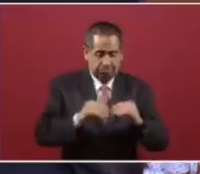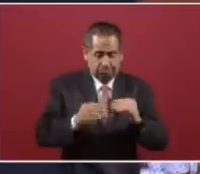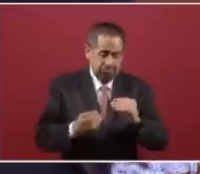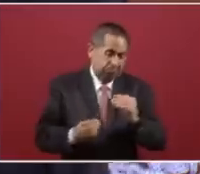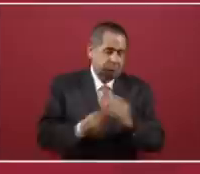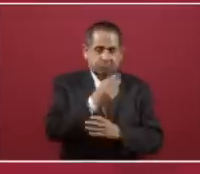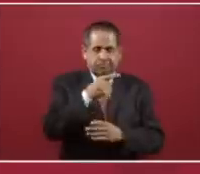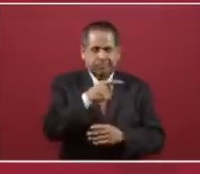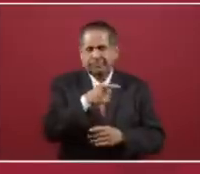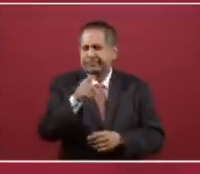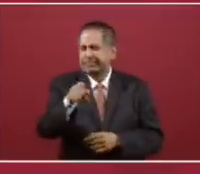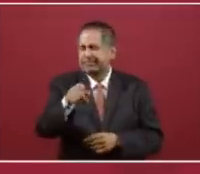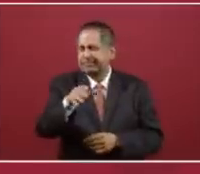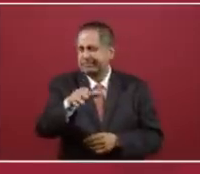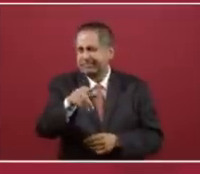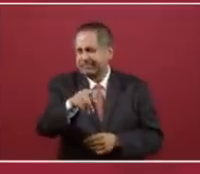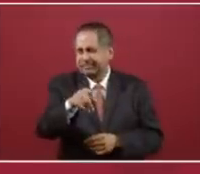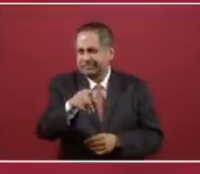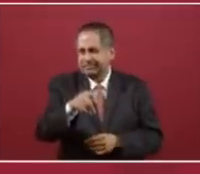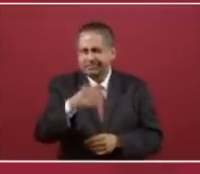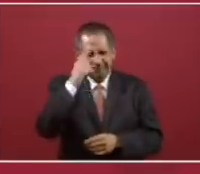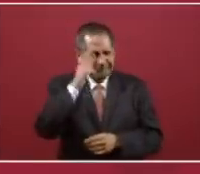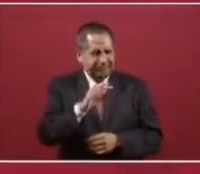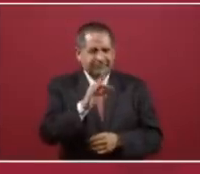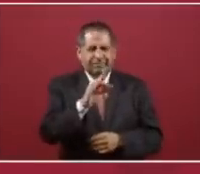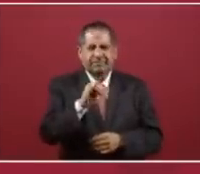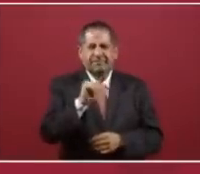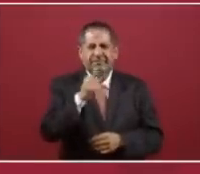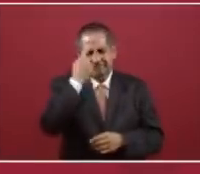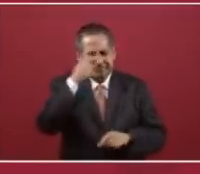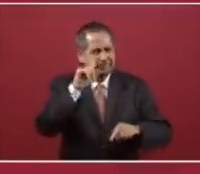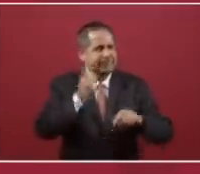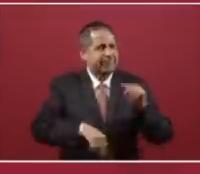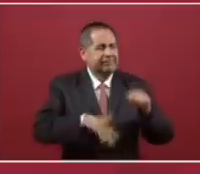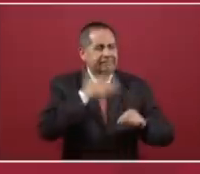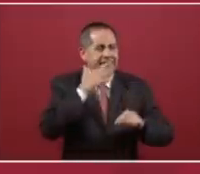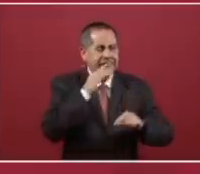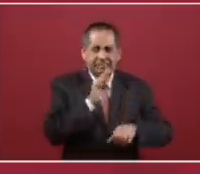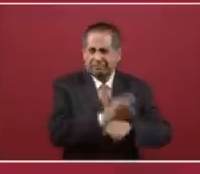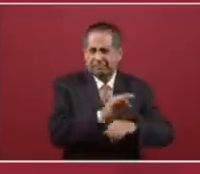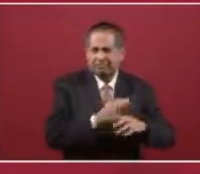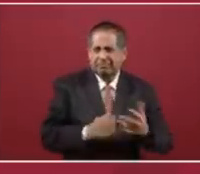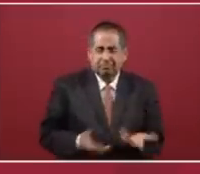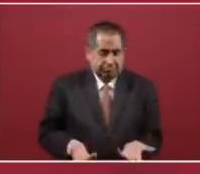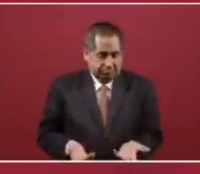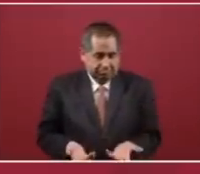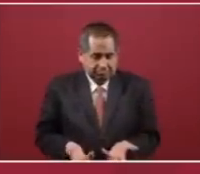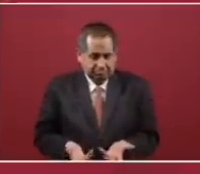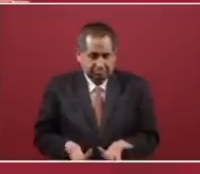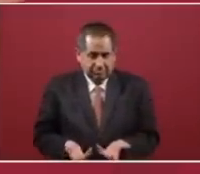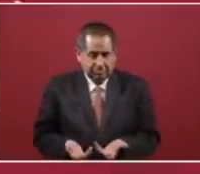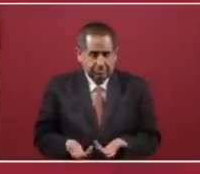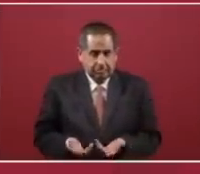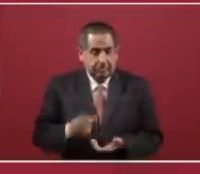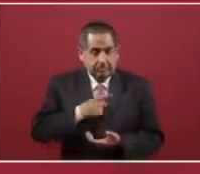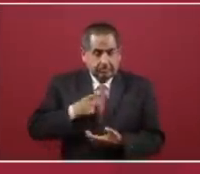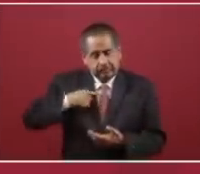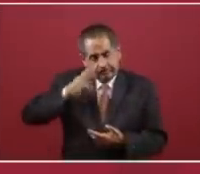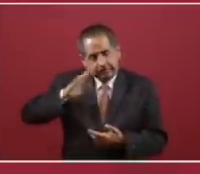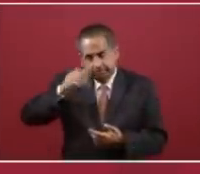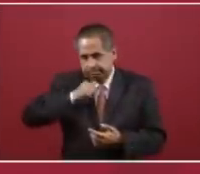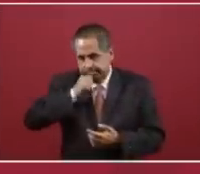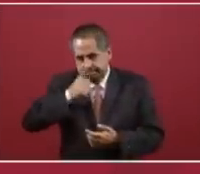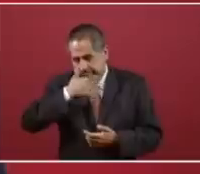lo de la fiscalía anticorrupción y no sé habría que verlo